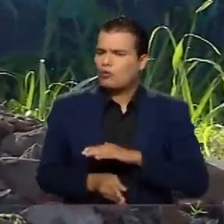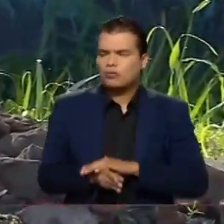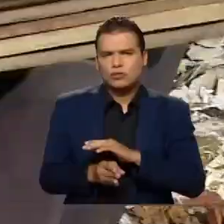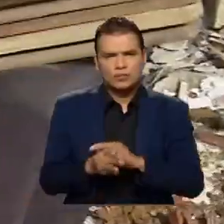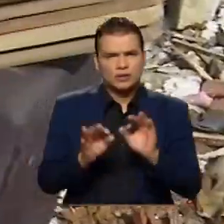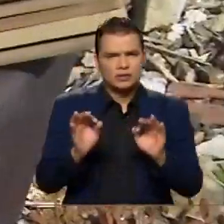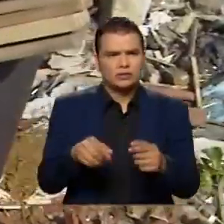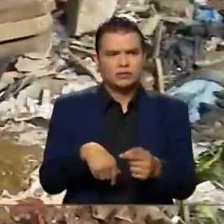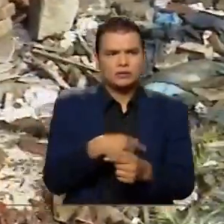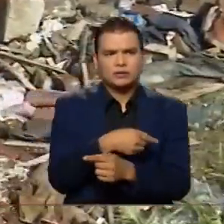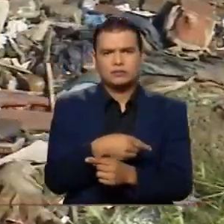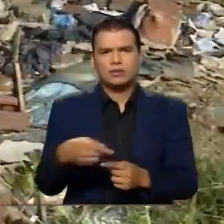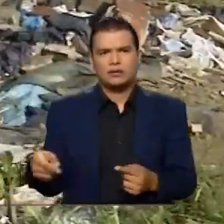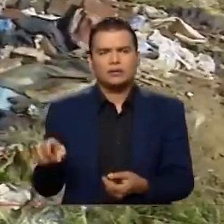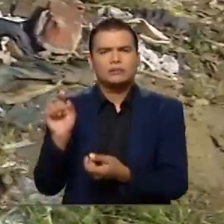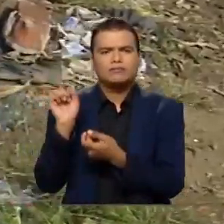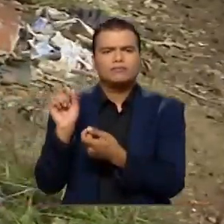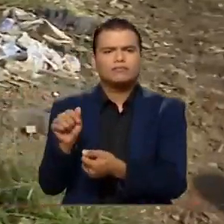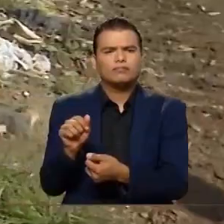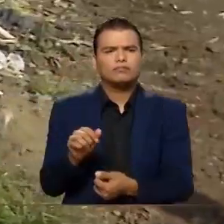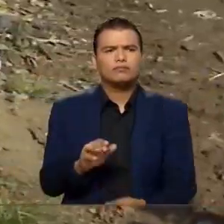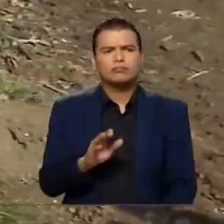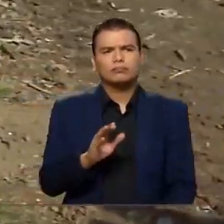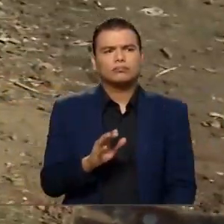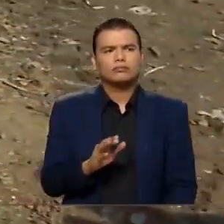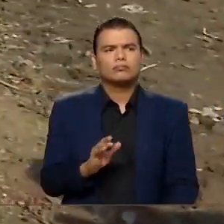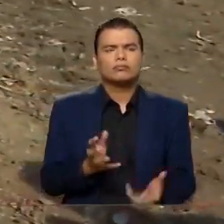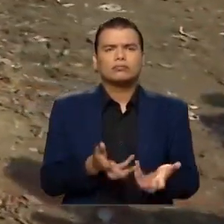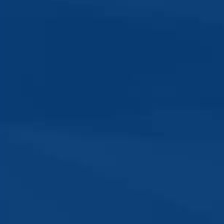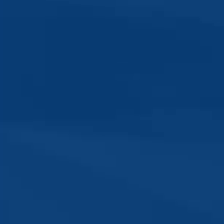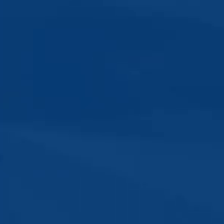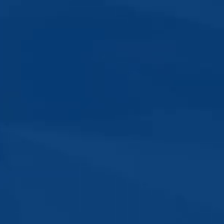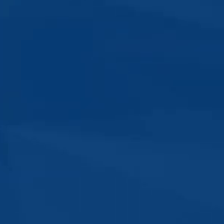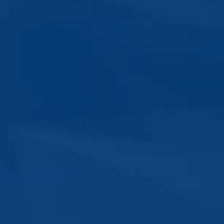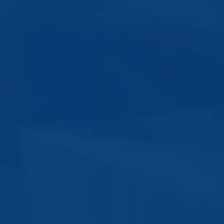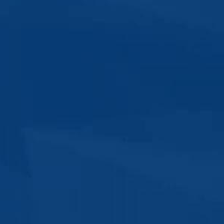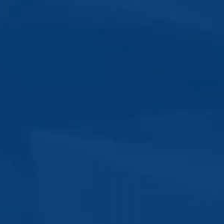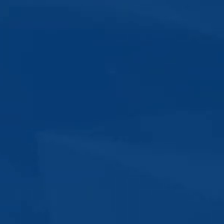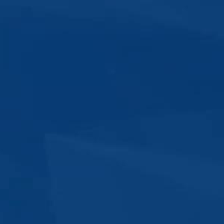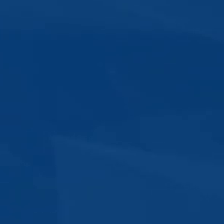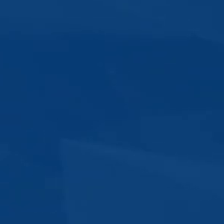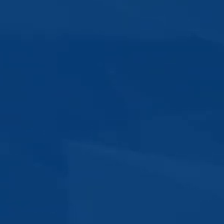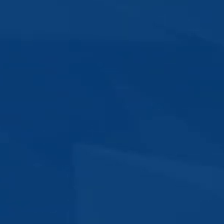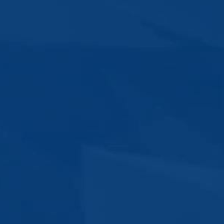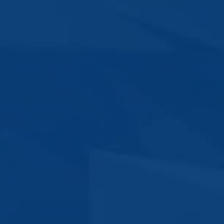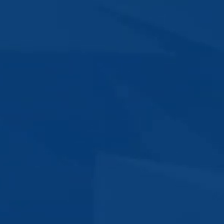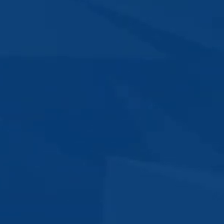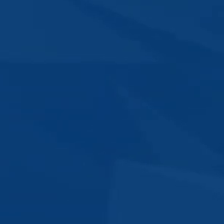Los gastos son asumidos por sus propietarios y la alcaldía.